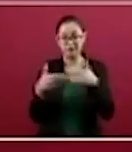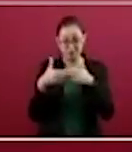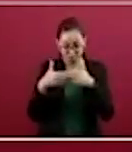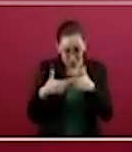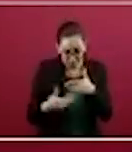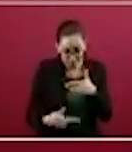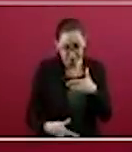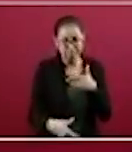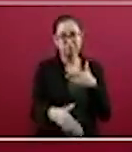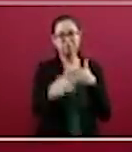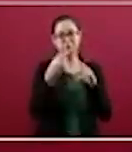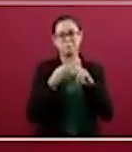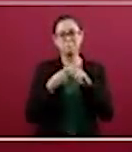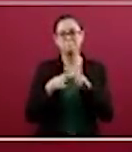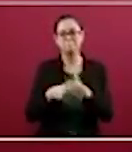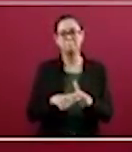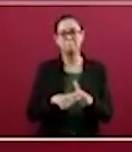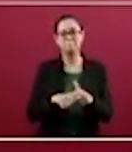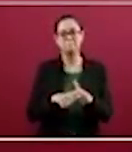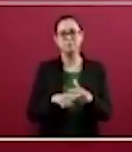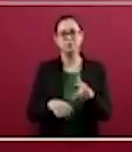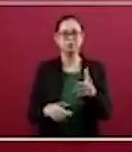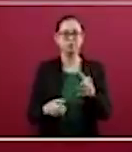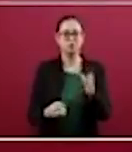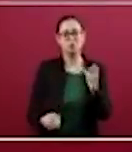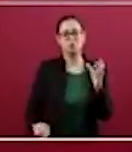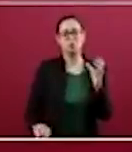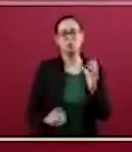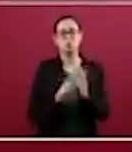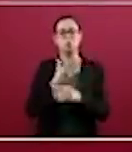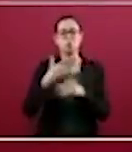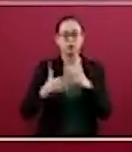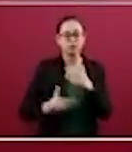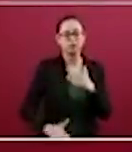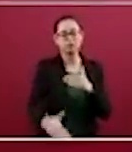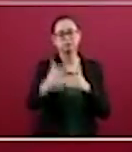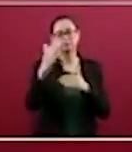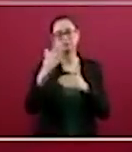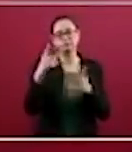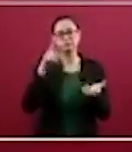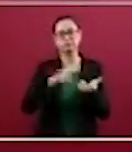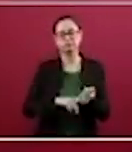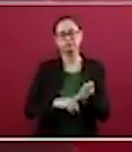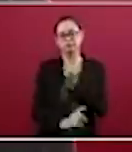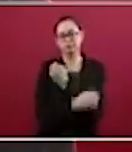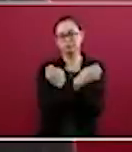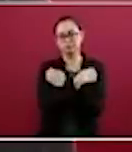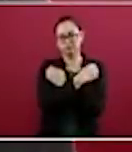marcaron el inicio de una nueva etapa en la educación pública.